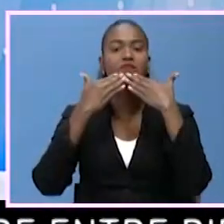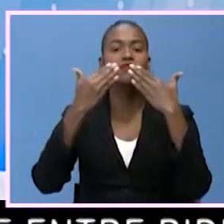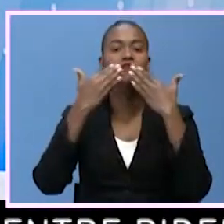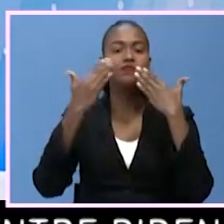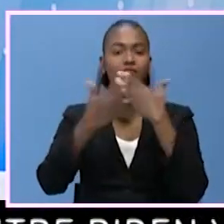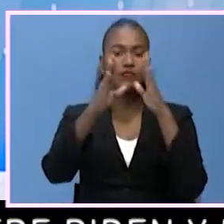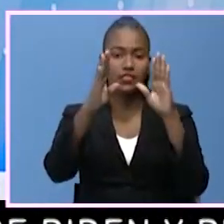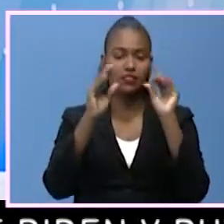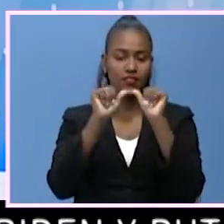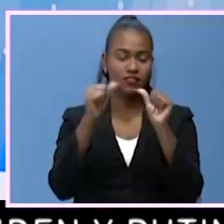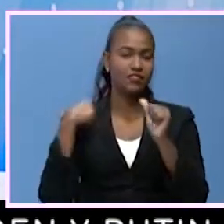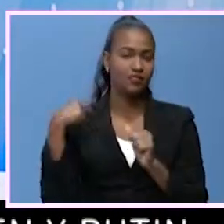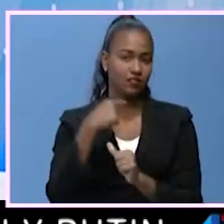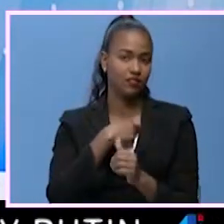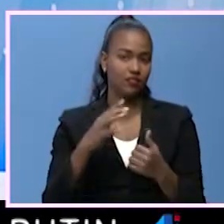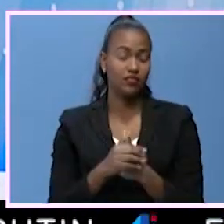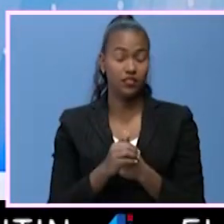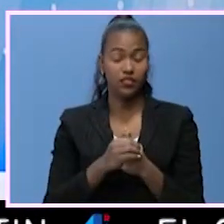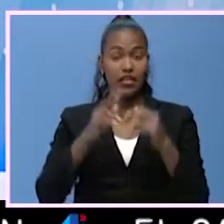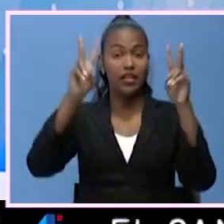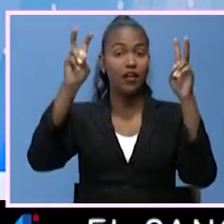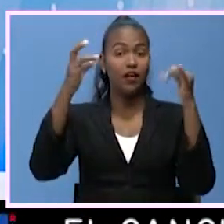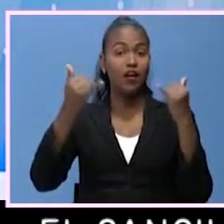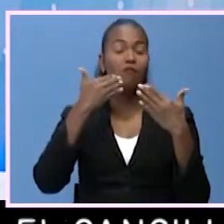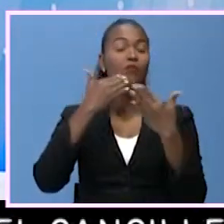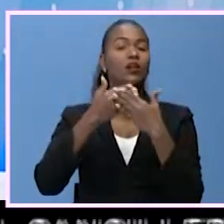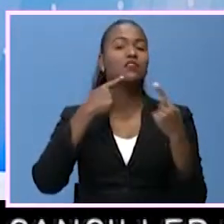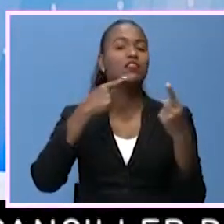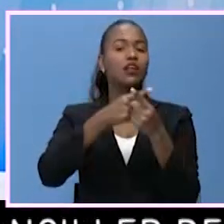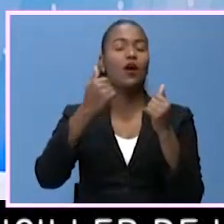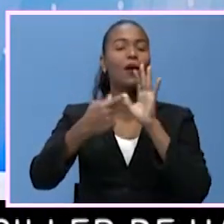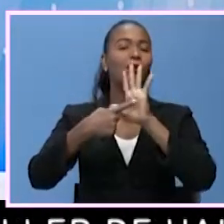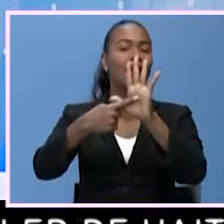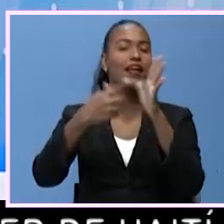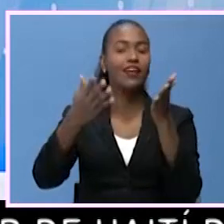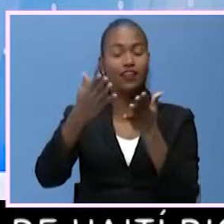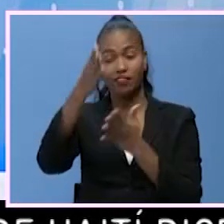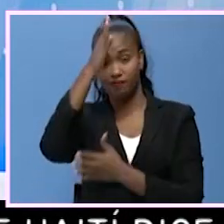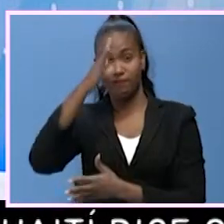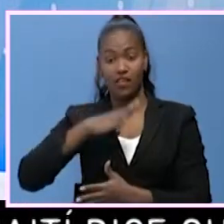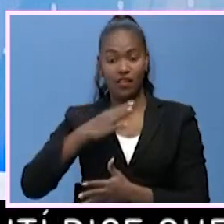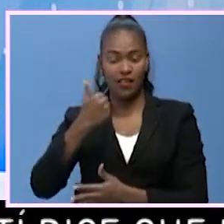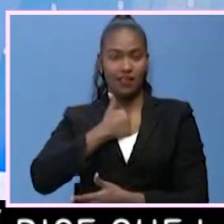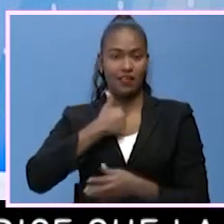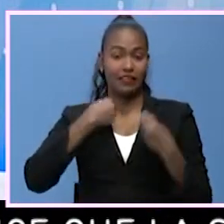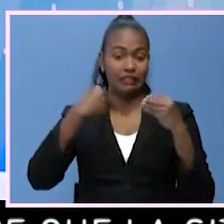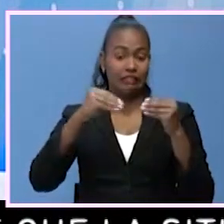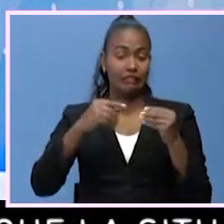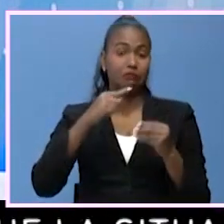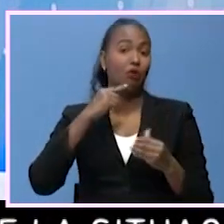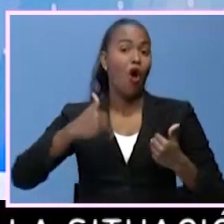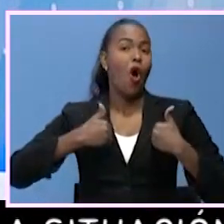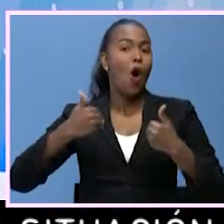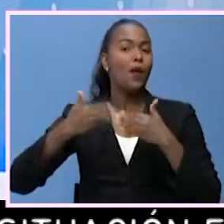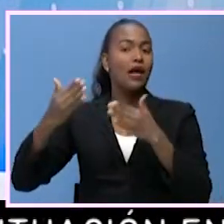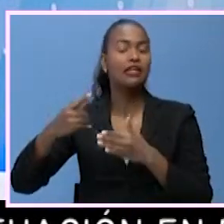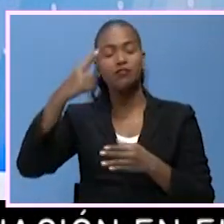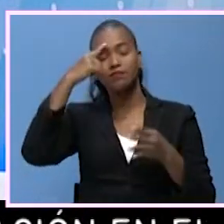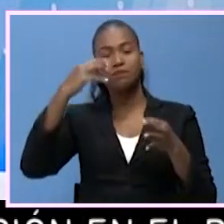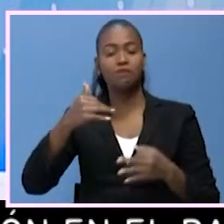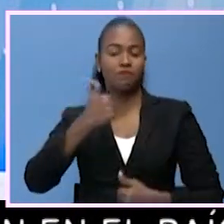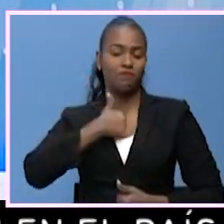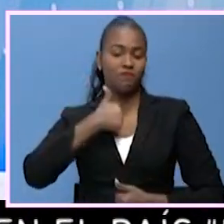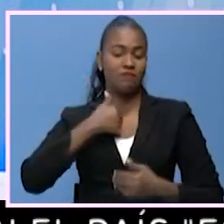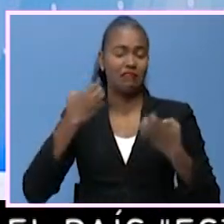Gracias por estar ahí con nosotros. Señores, en nuestro segmento de Buena Noticia, hoy le presentamos un emprendedor que, siendo bastante joven, decidió iniciar con